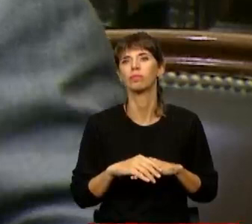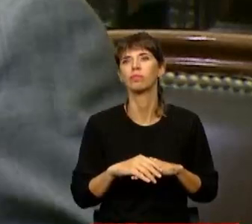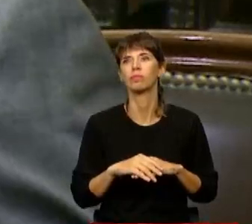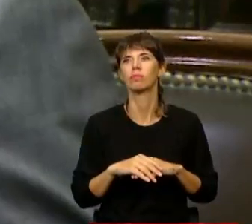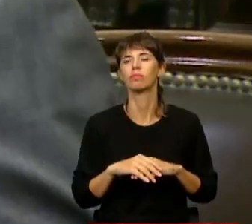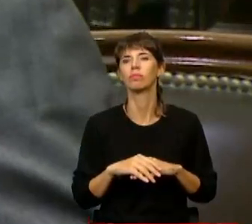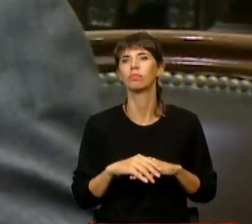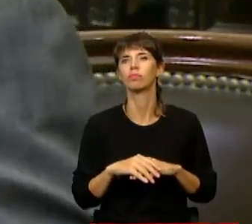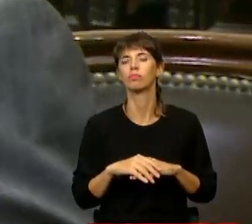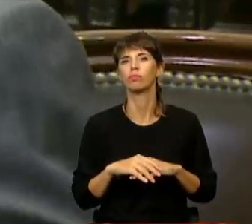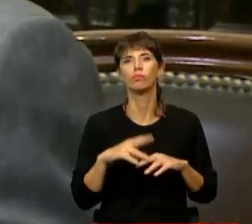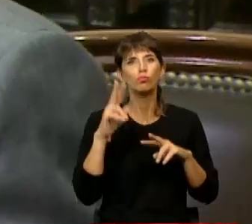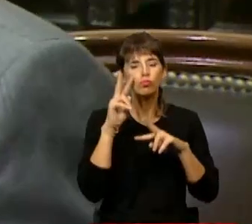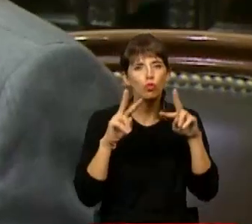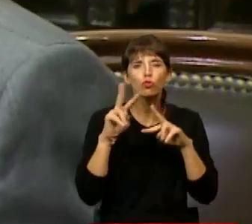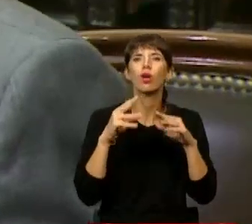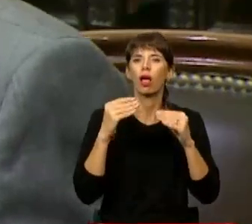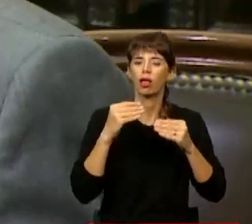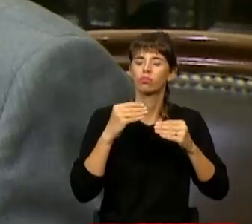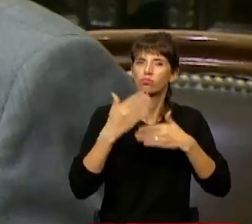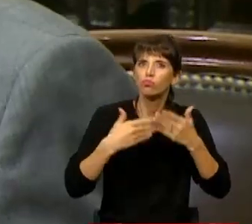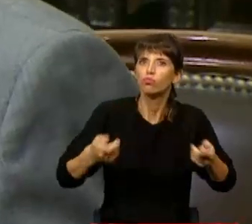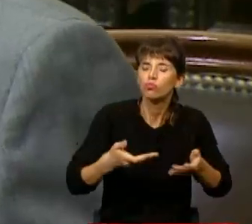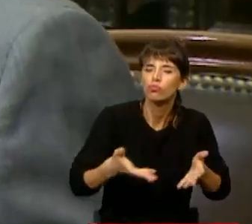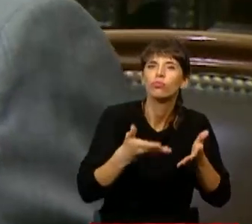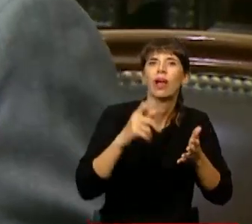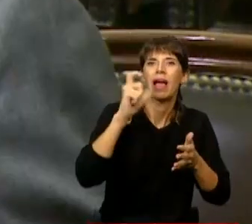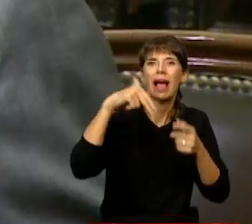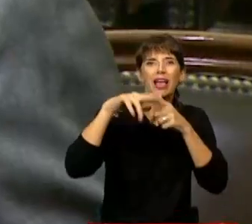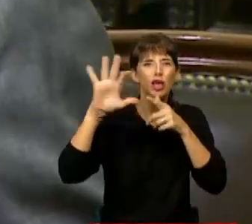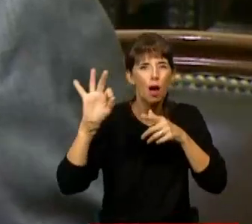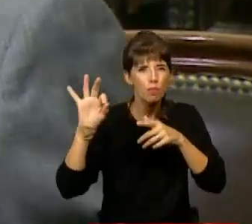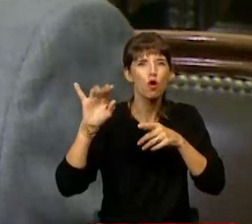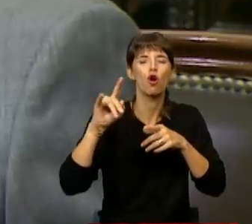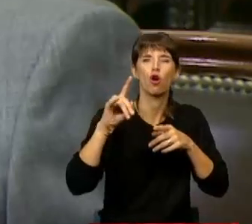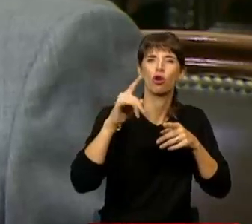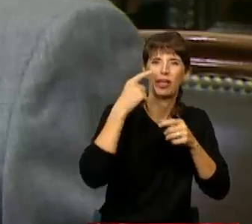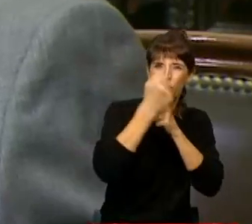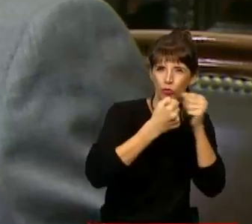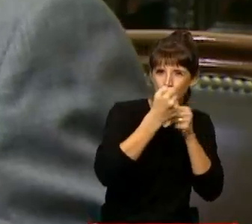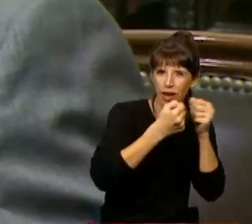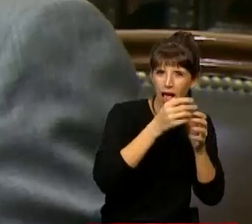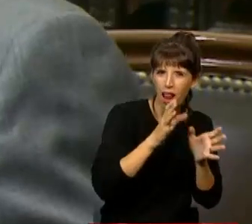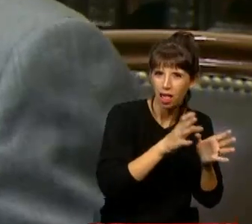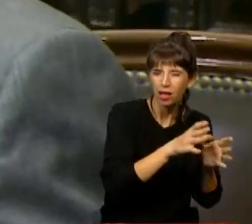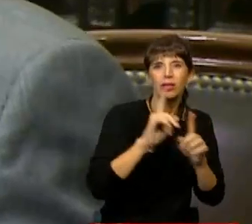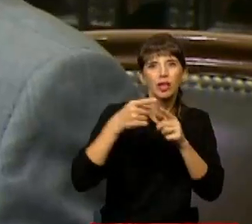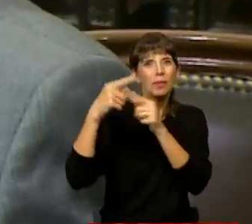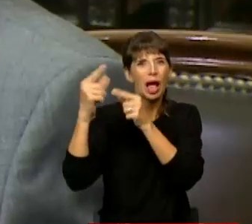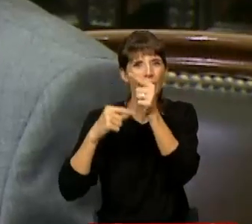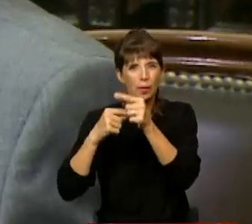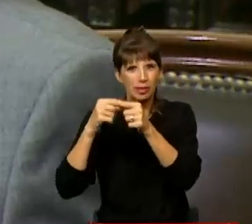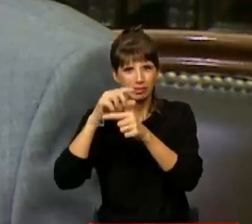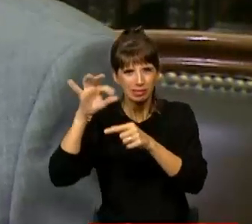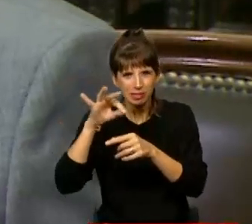desarrollar tanto el cáñamo industrial, con todo lo que ello significa, como el cannabis medicinal con